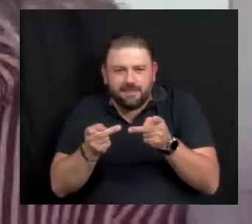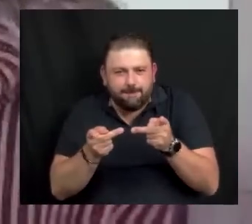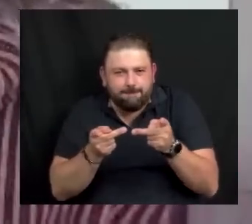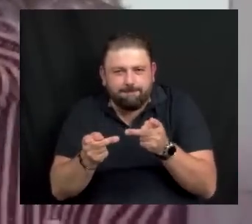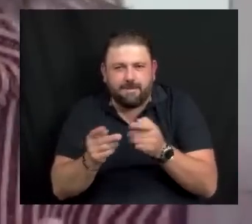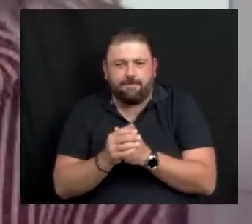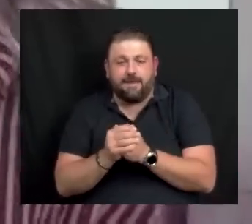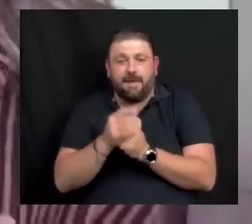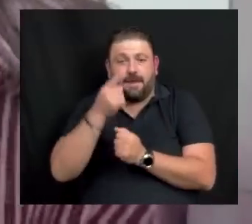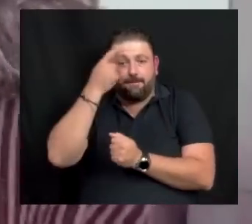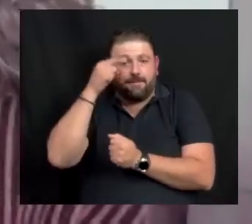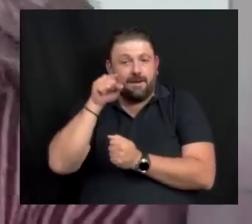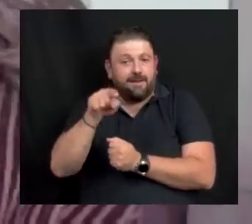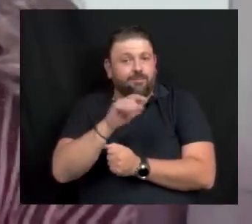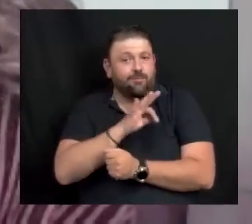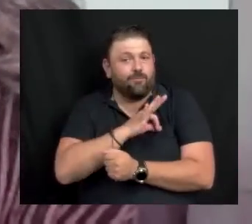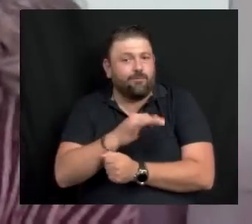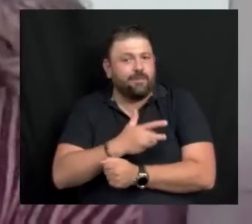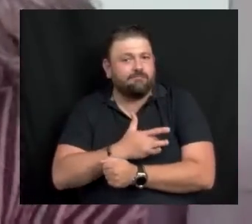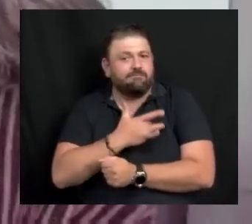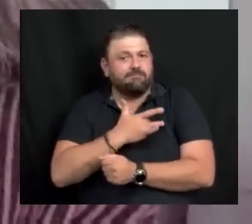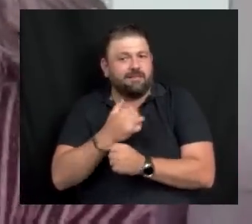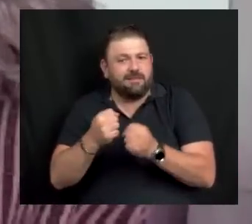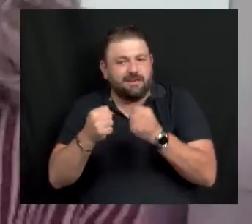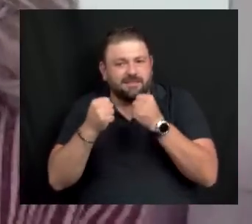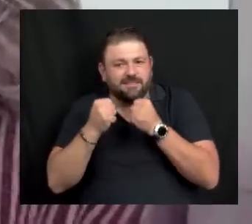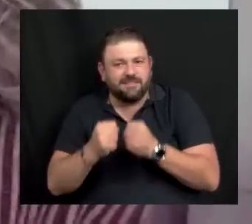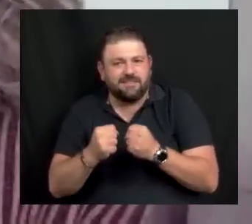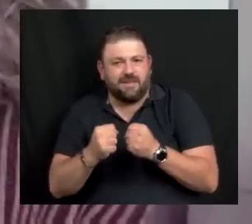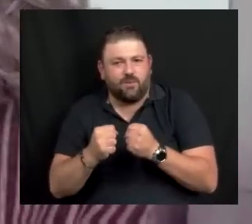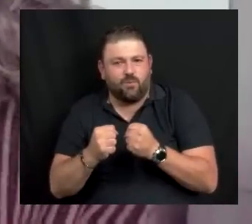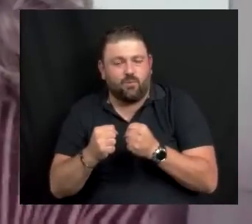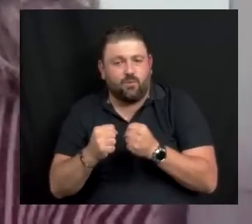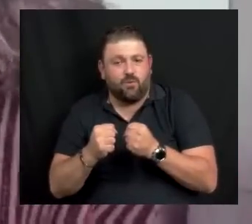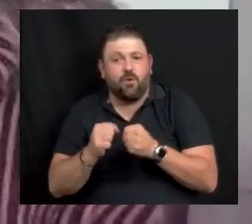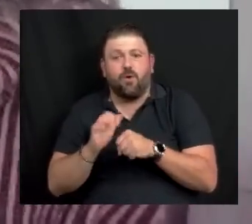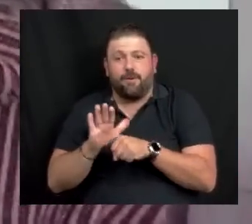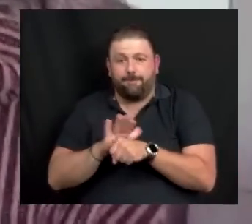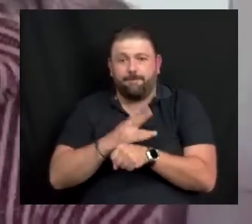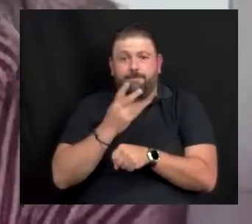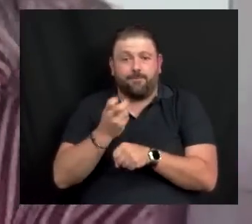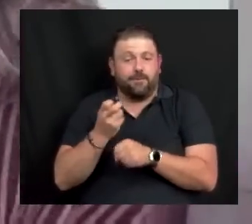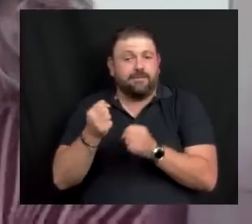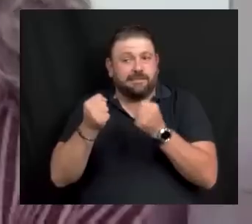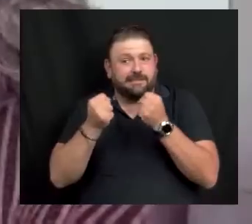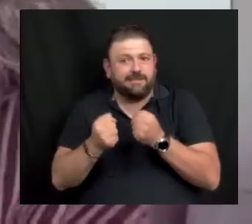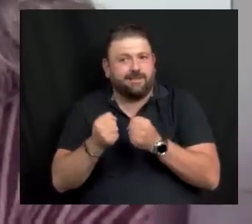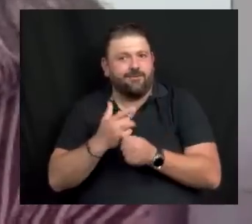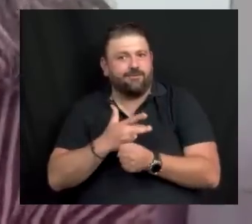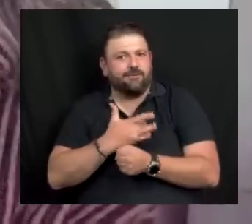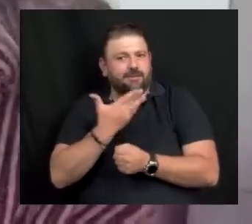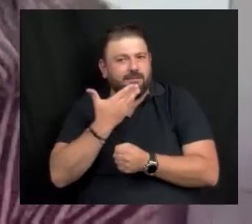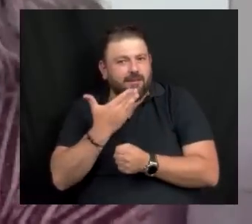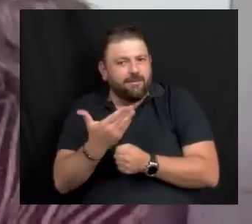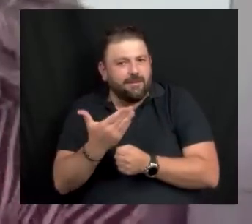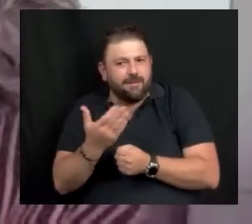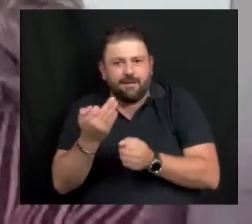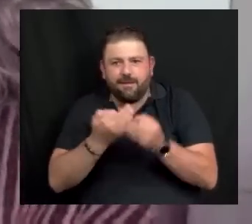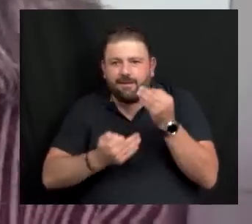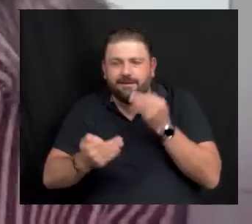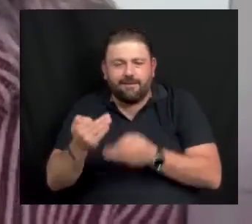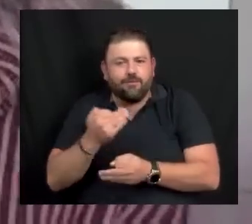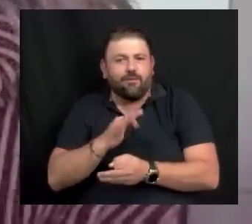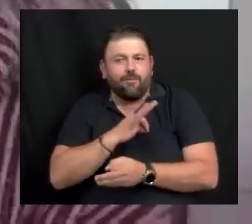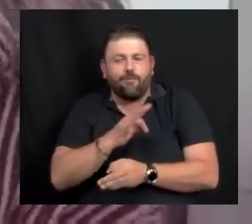¿sí?, que el trabajo hecho, ¿sí?, dé frutos, ¿sí?, que todo lo que generes a través del día a